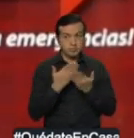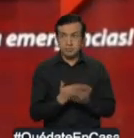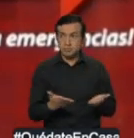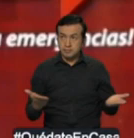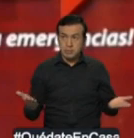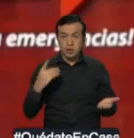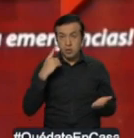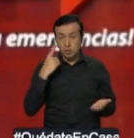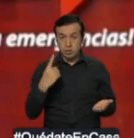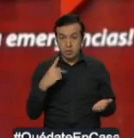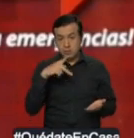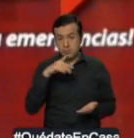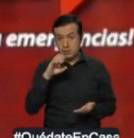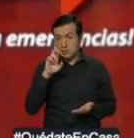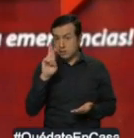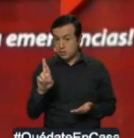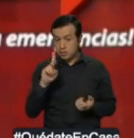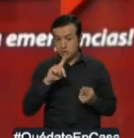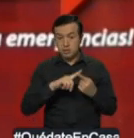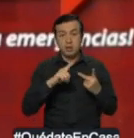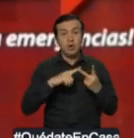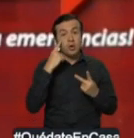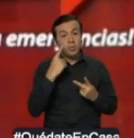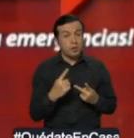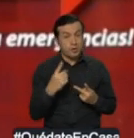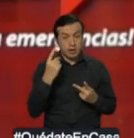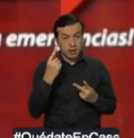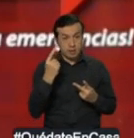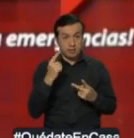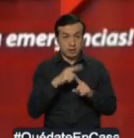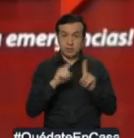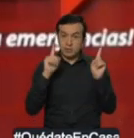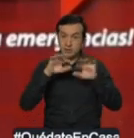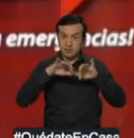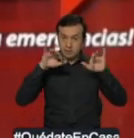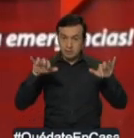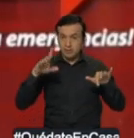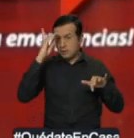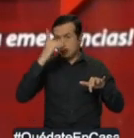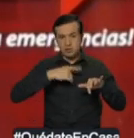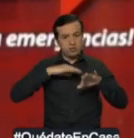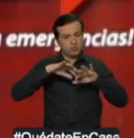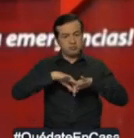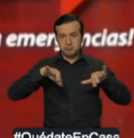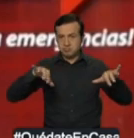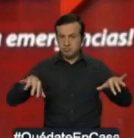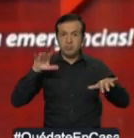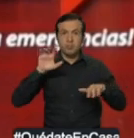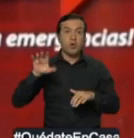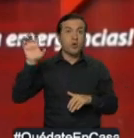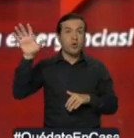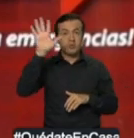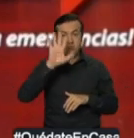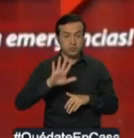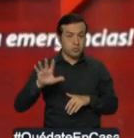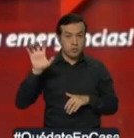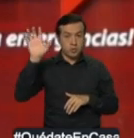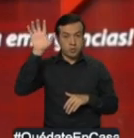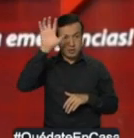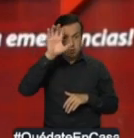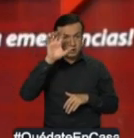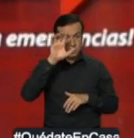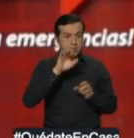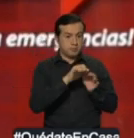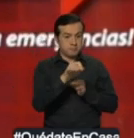las pruebas pcr versus las pruebas rápidas que fue un cambio grande cuando se decidió pueden provincias en el dato por provincia y por